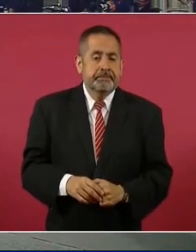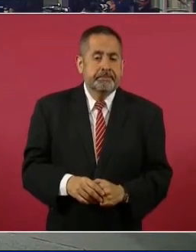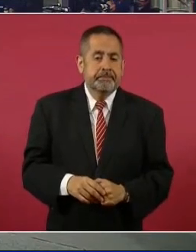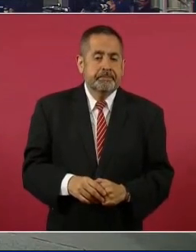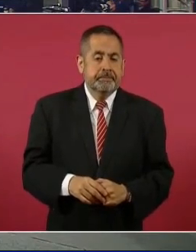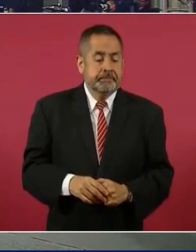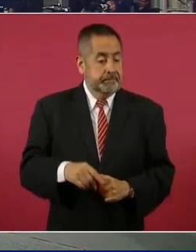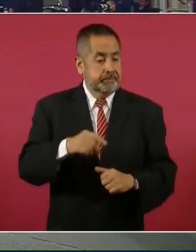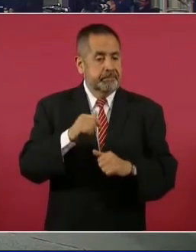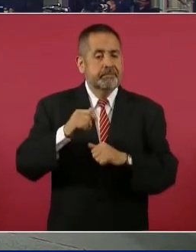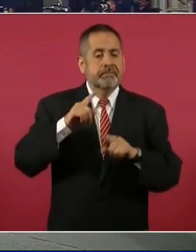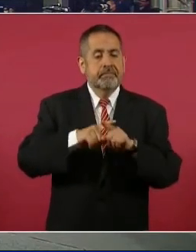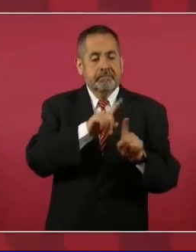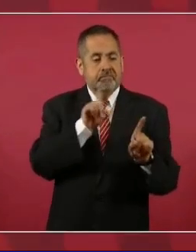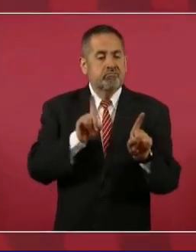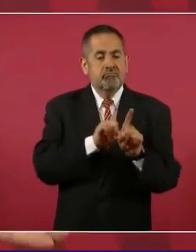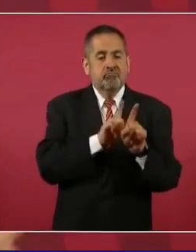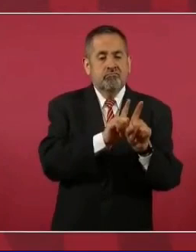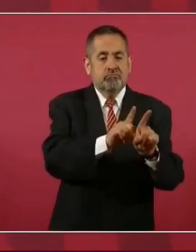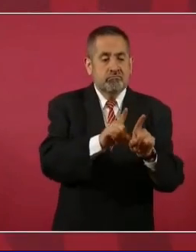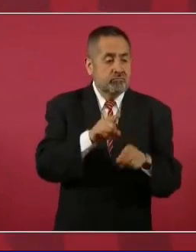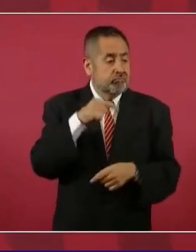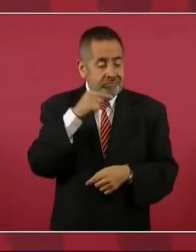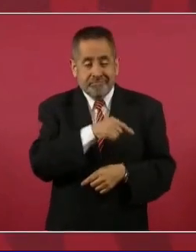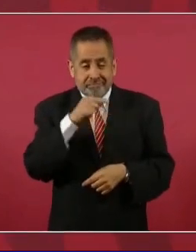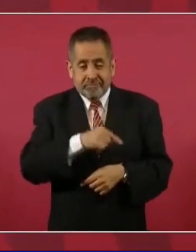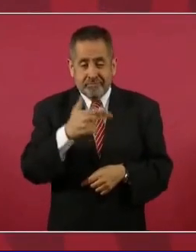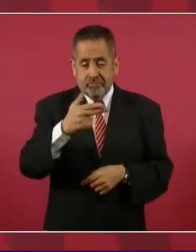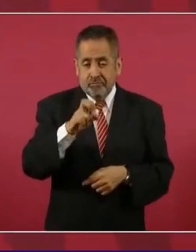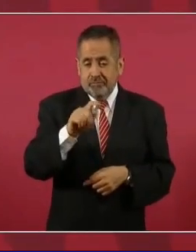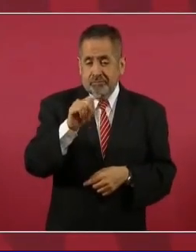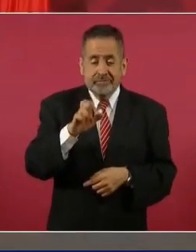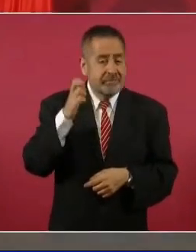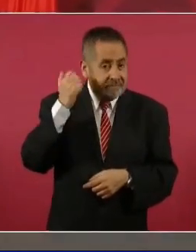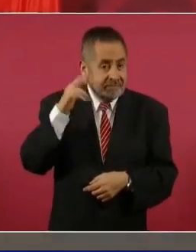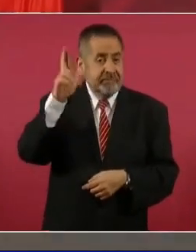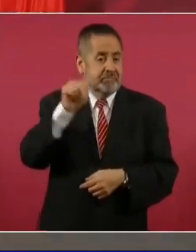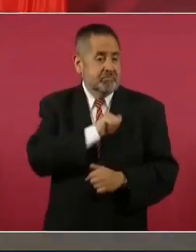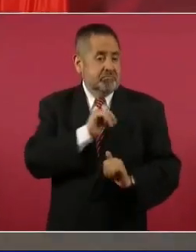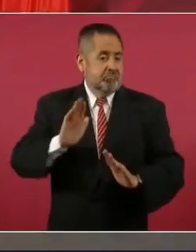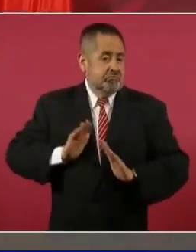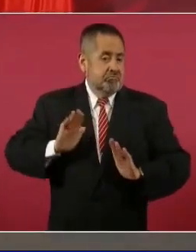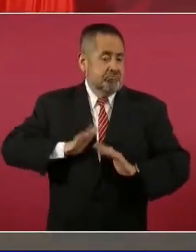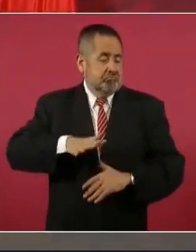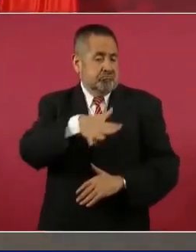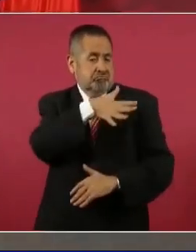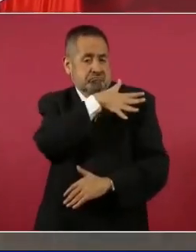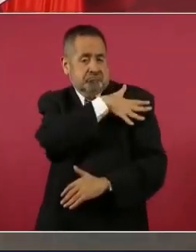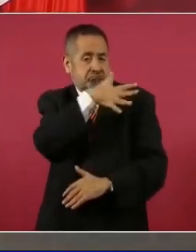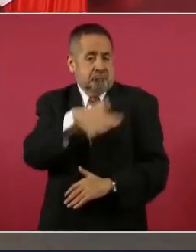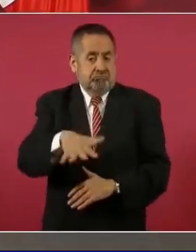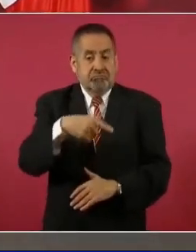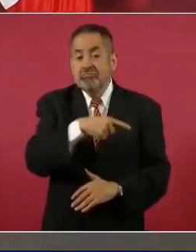Él encabeza la escolta, era militar, general,